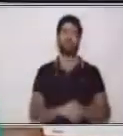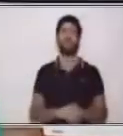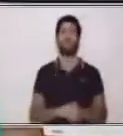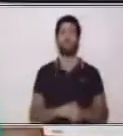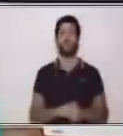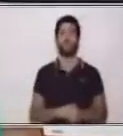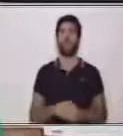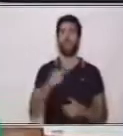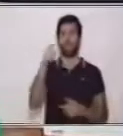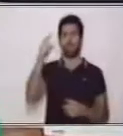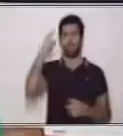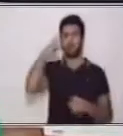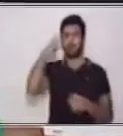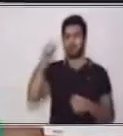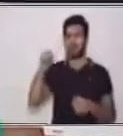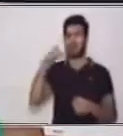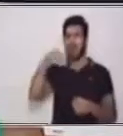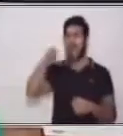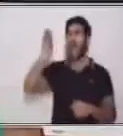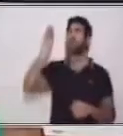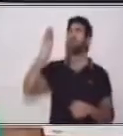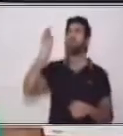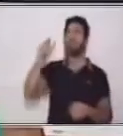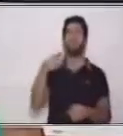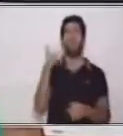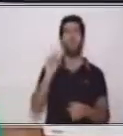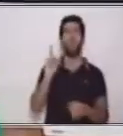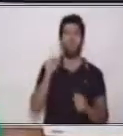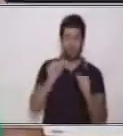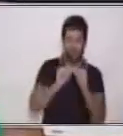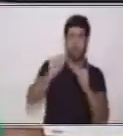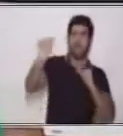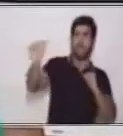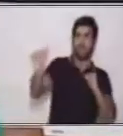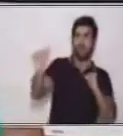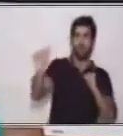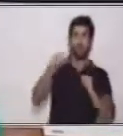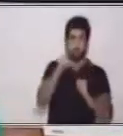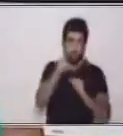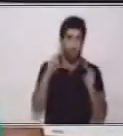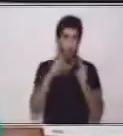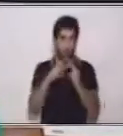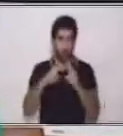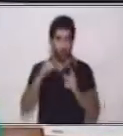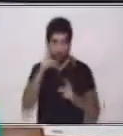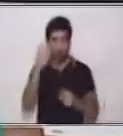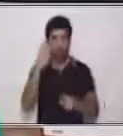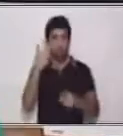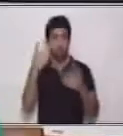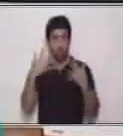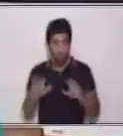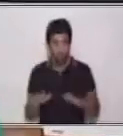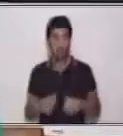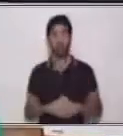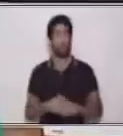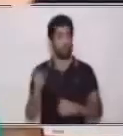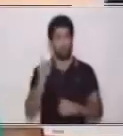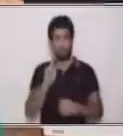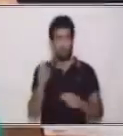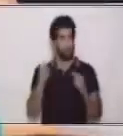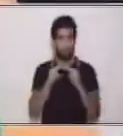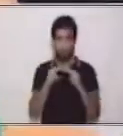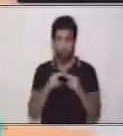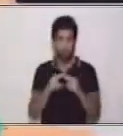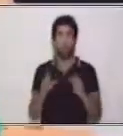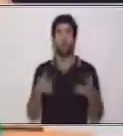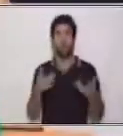¿A qué distancia estará el lobo? ¿A qué distancia? ¿Conoces un lobo? Si no conoces un lobo, ¿se parece